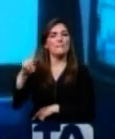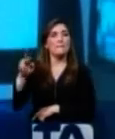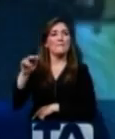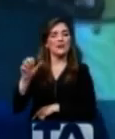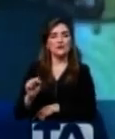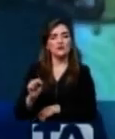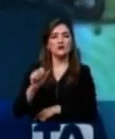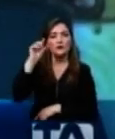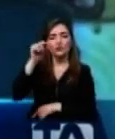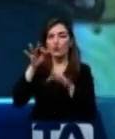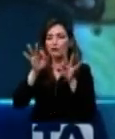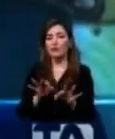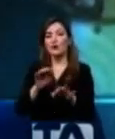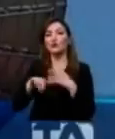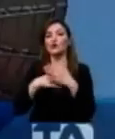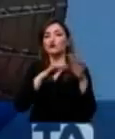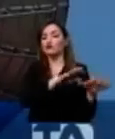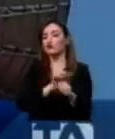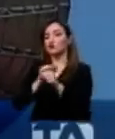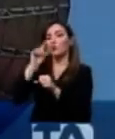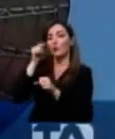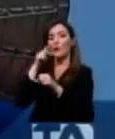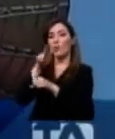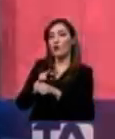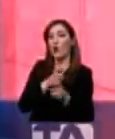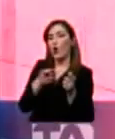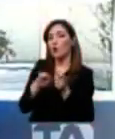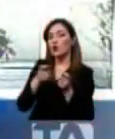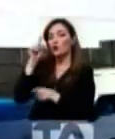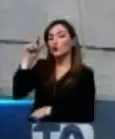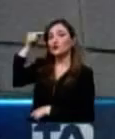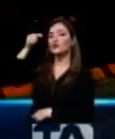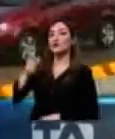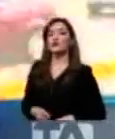solo confirmaba que los medios incautados estaban bajo su control